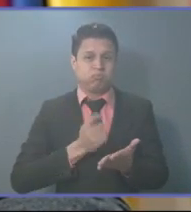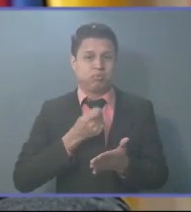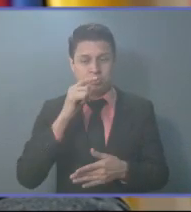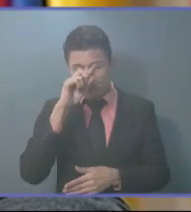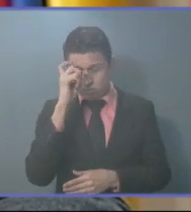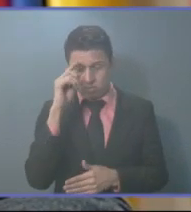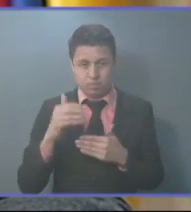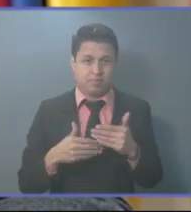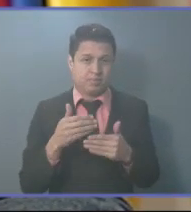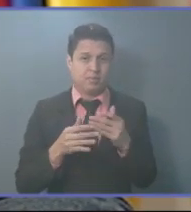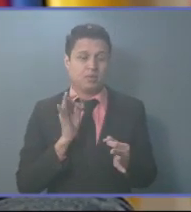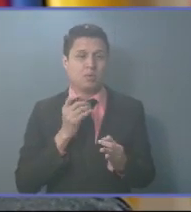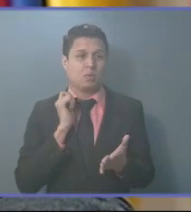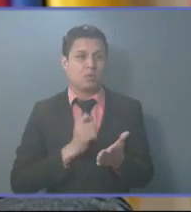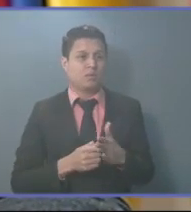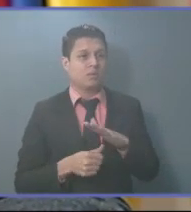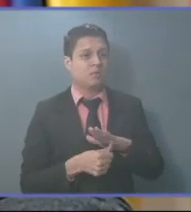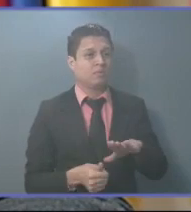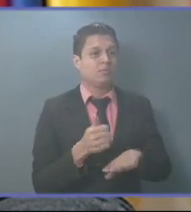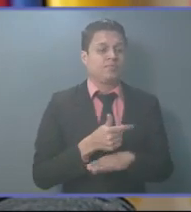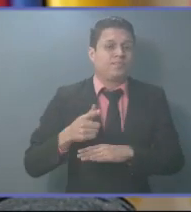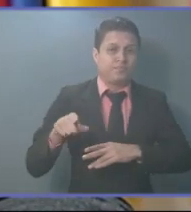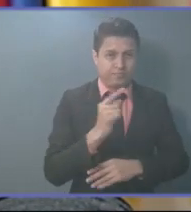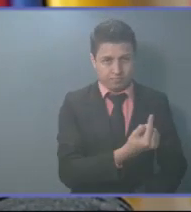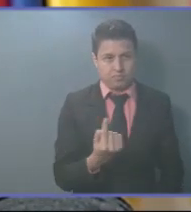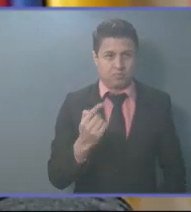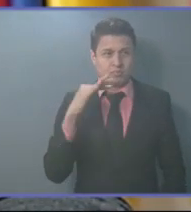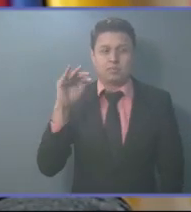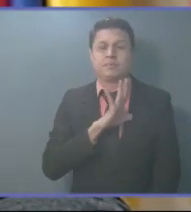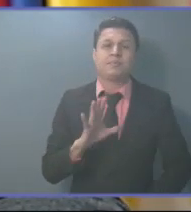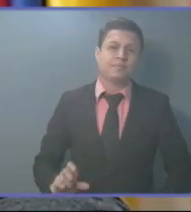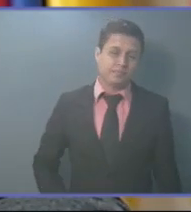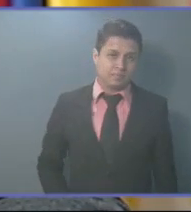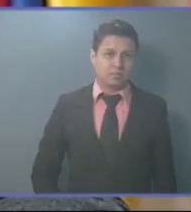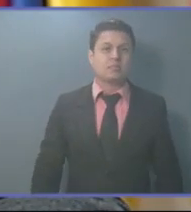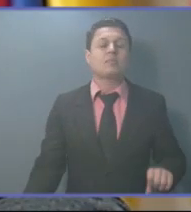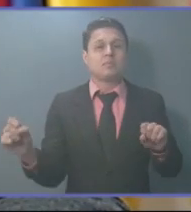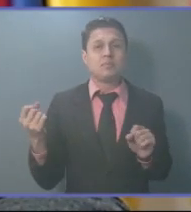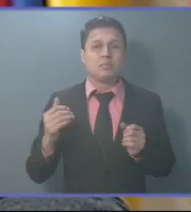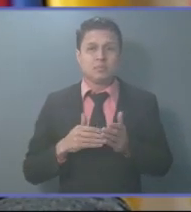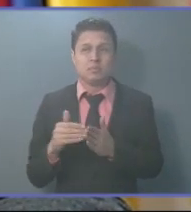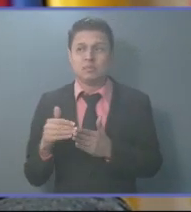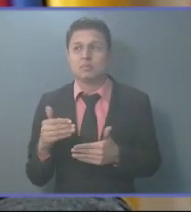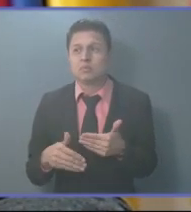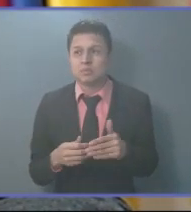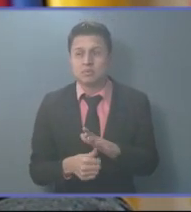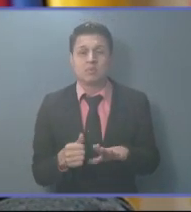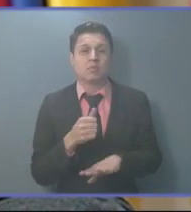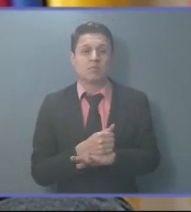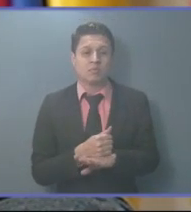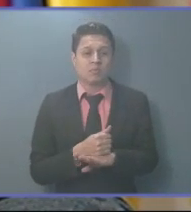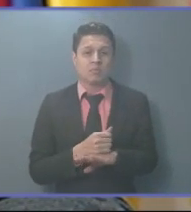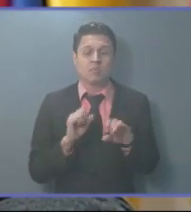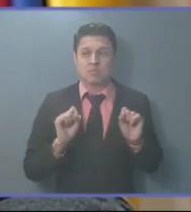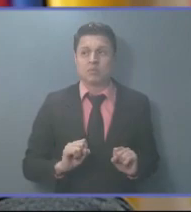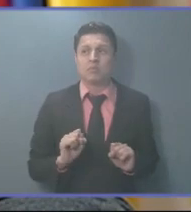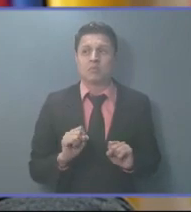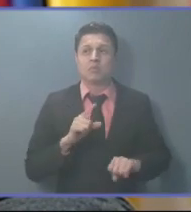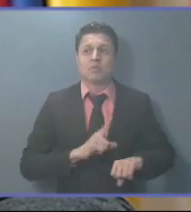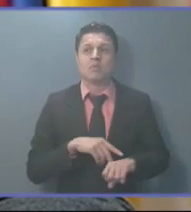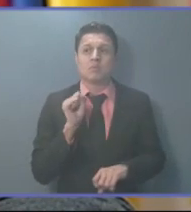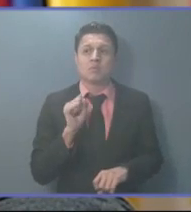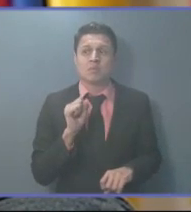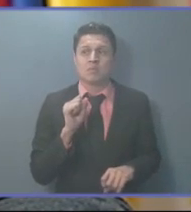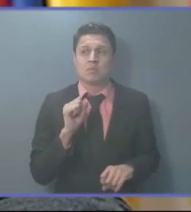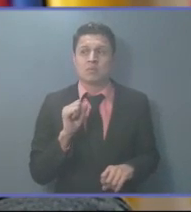disposición legal dicha el juicio legal queda habilitada la administración pública para suspender